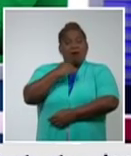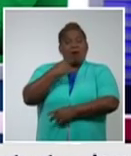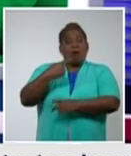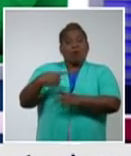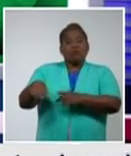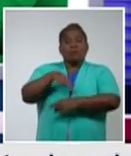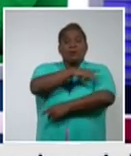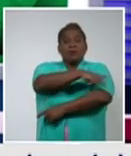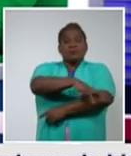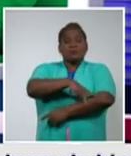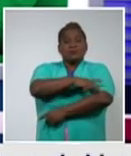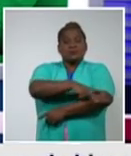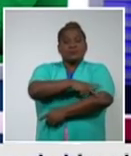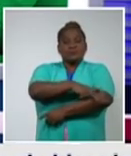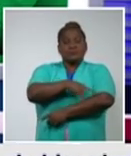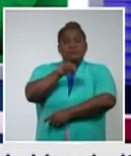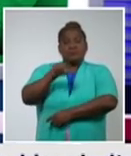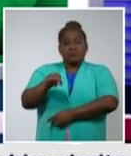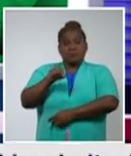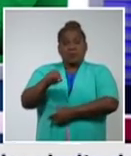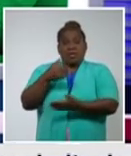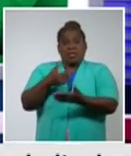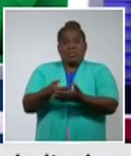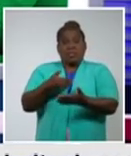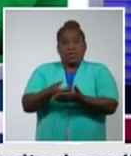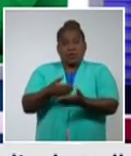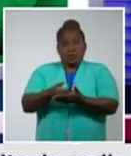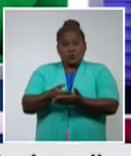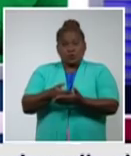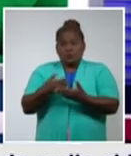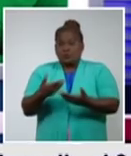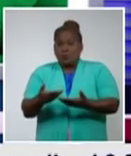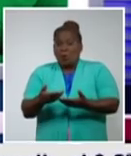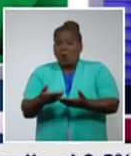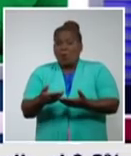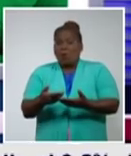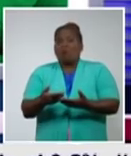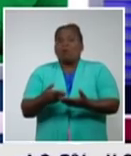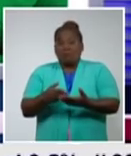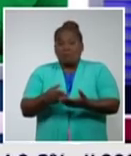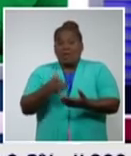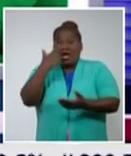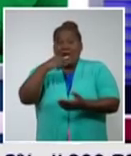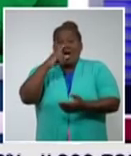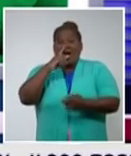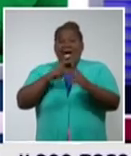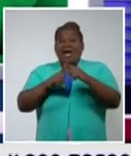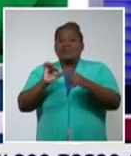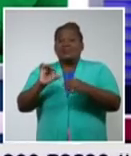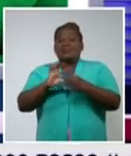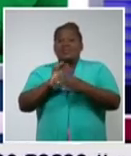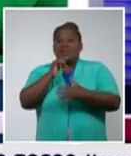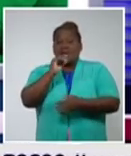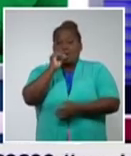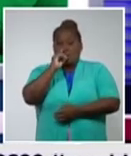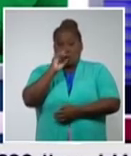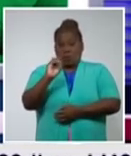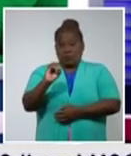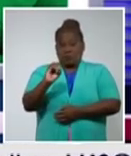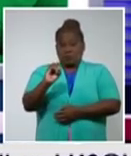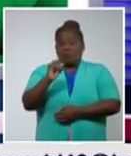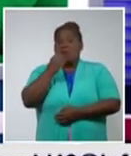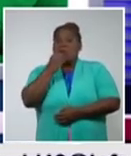que el diagnóstico es mediante el test de antígeno. Y puede pasar esto, que o bien se vaya uno que sea